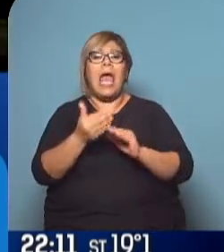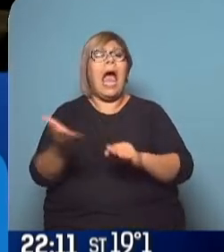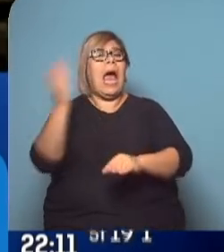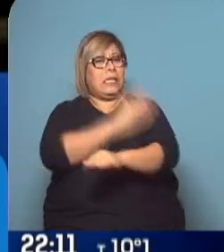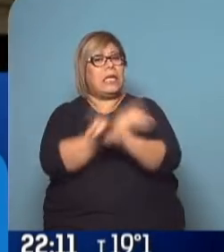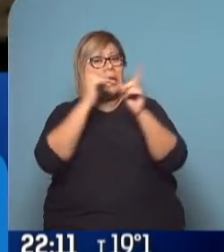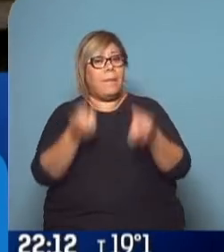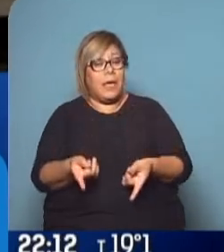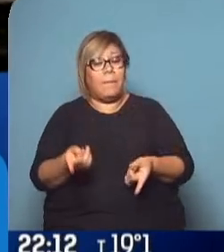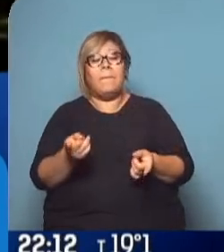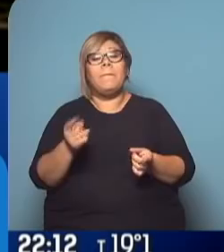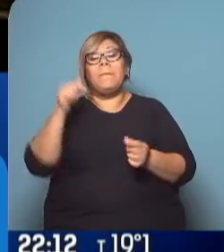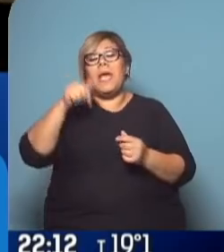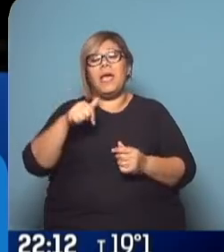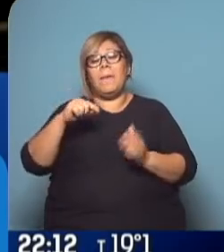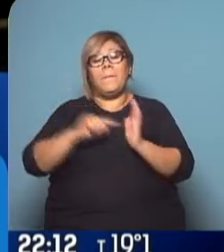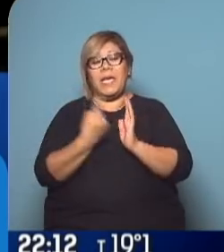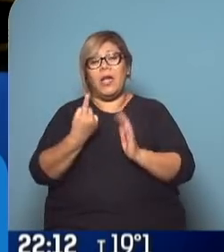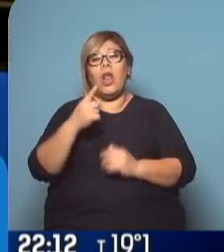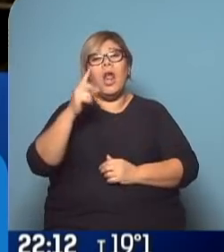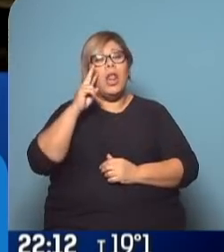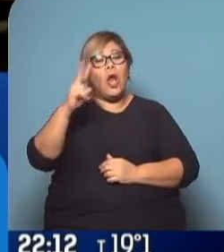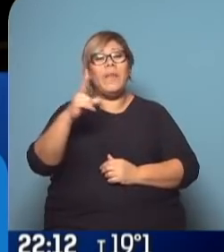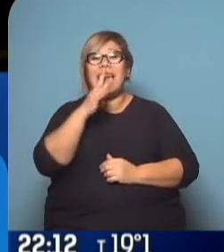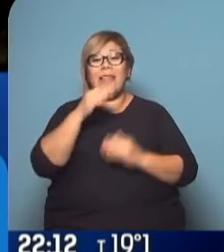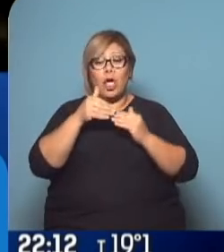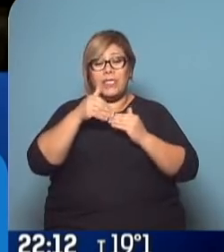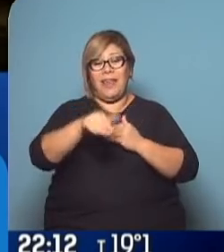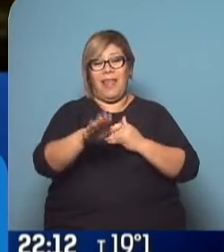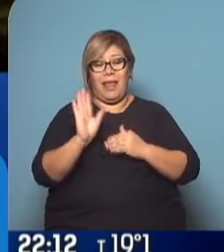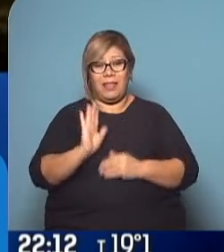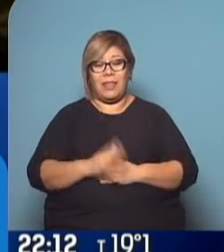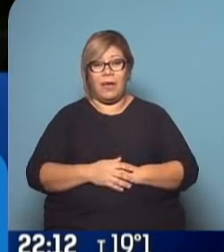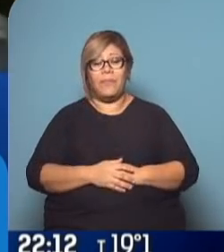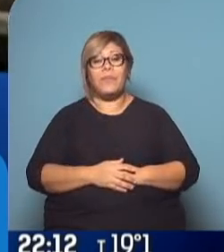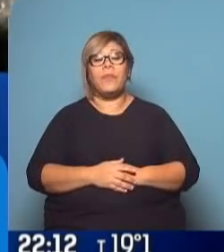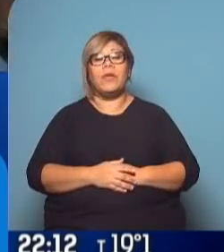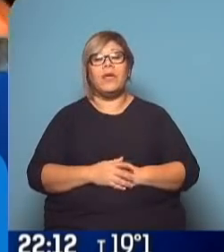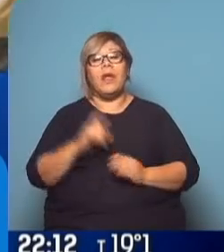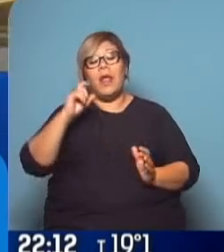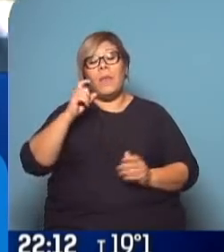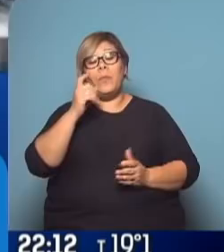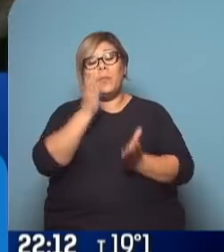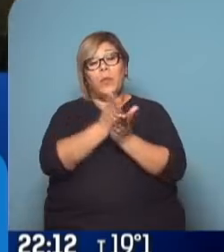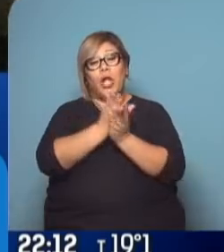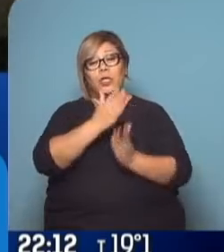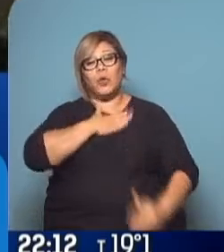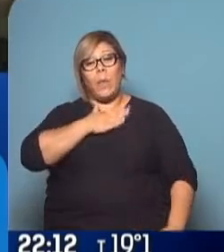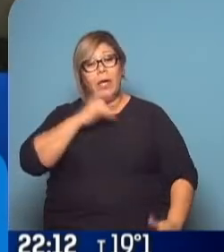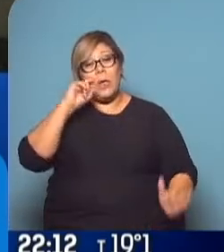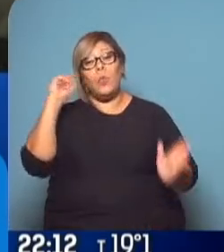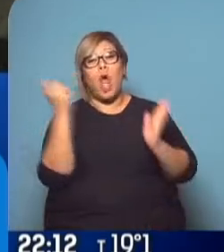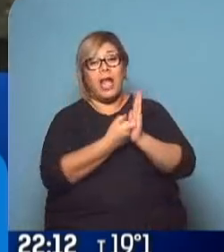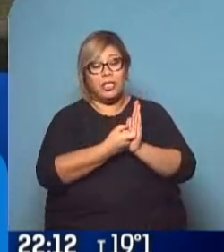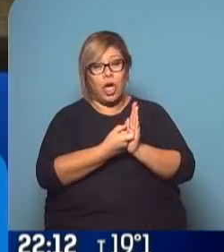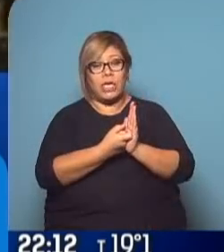es importante? ¿Por qué es importante tener presente que se trata de violaciones a los derechos humanos, delitos de lesa humanidad? Porque si hubo un cambio importante